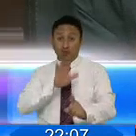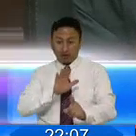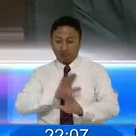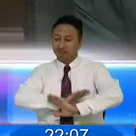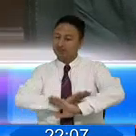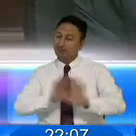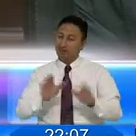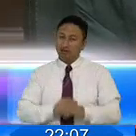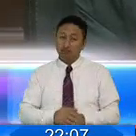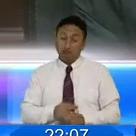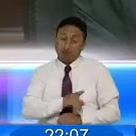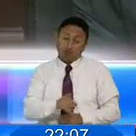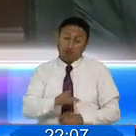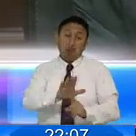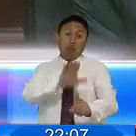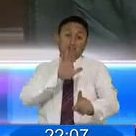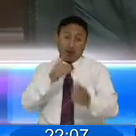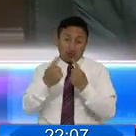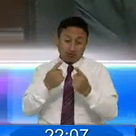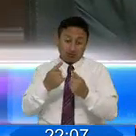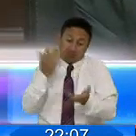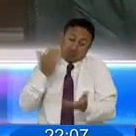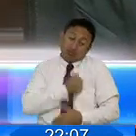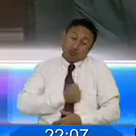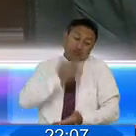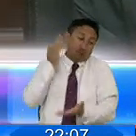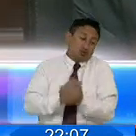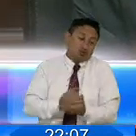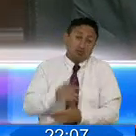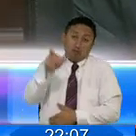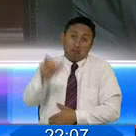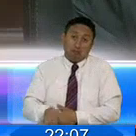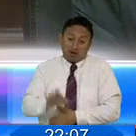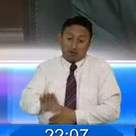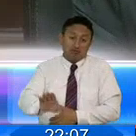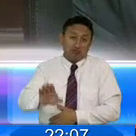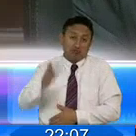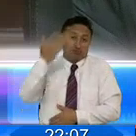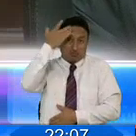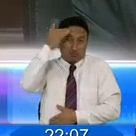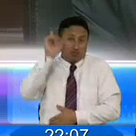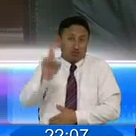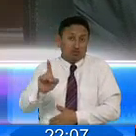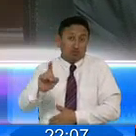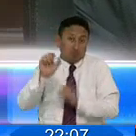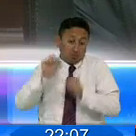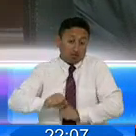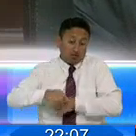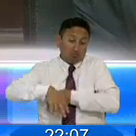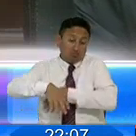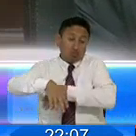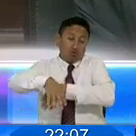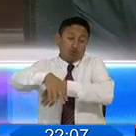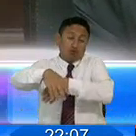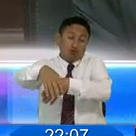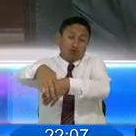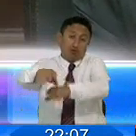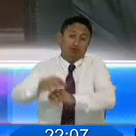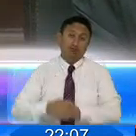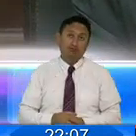chantaje de una movilización entonces los señores tienen por supuesto toda la posibilidad de manifestarse y protestar